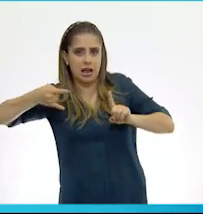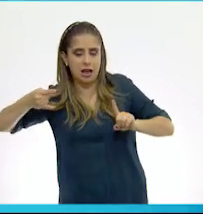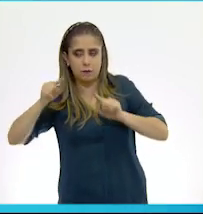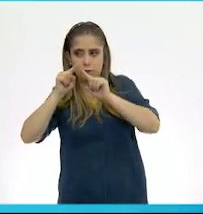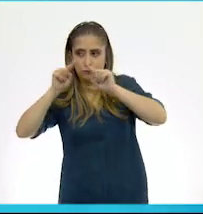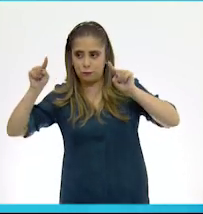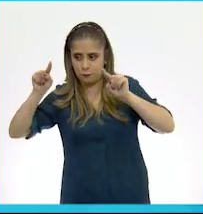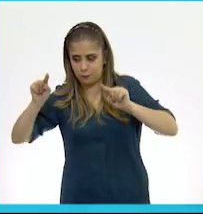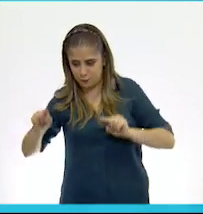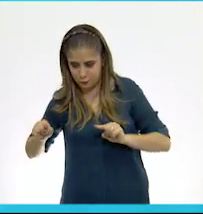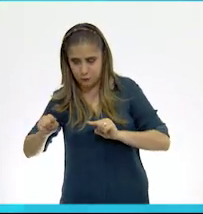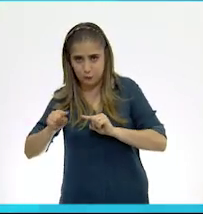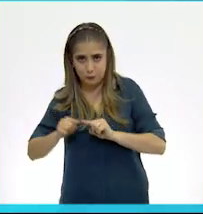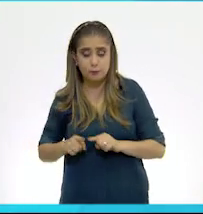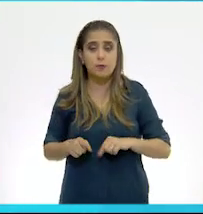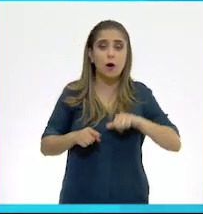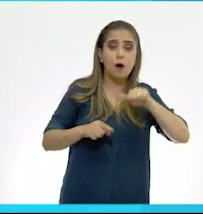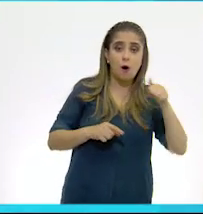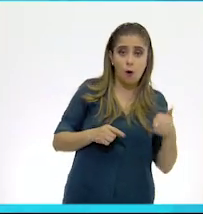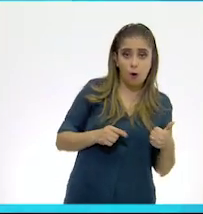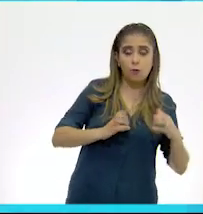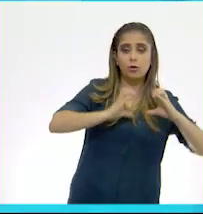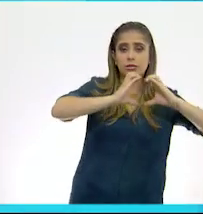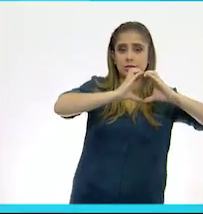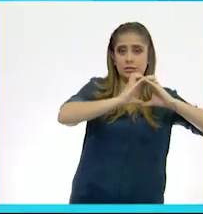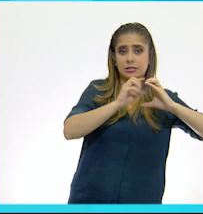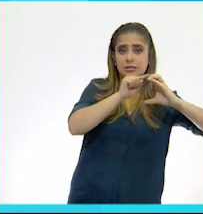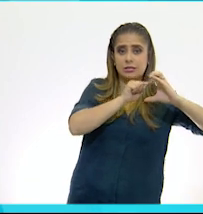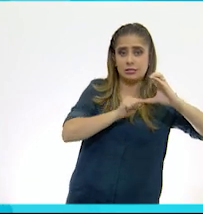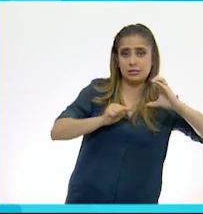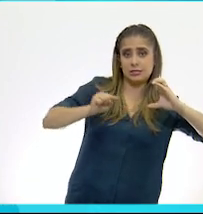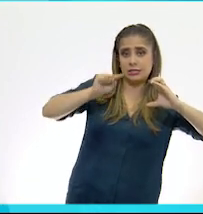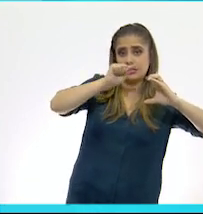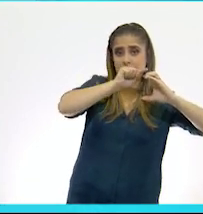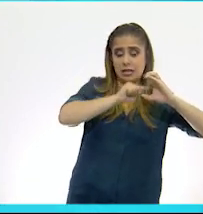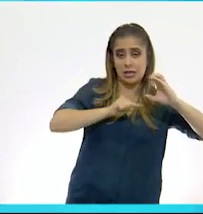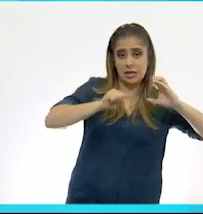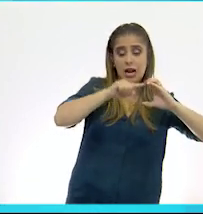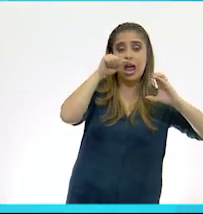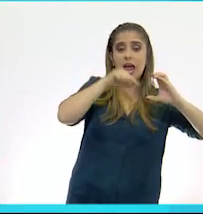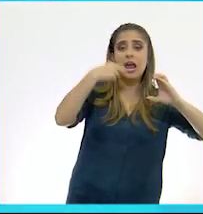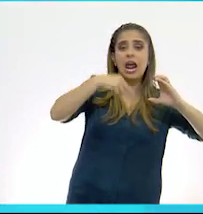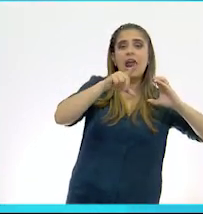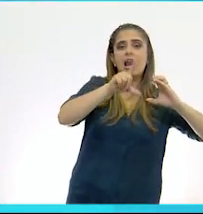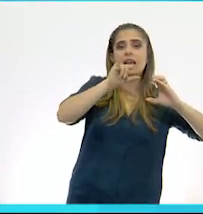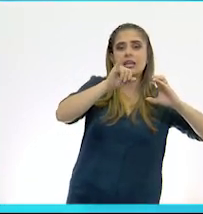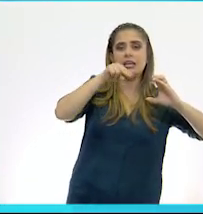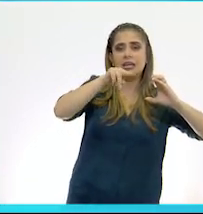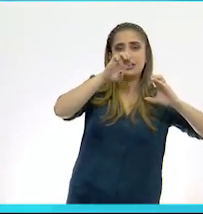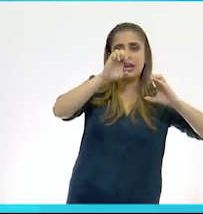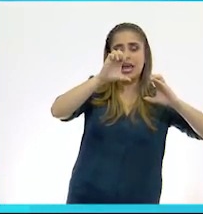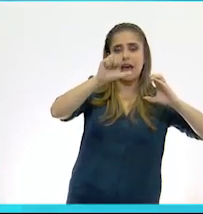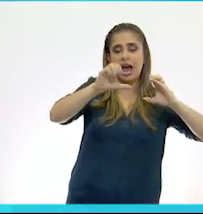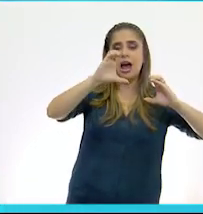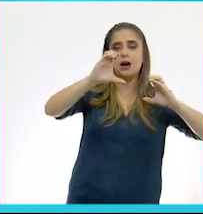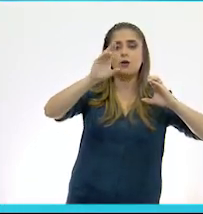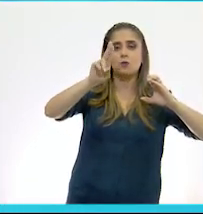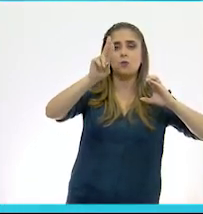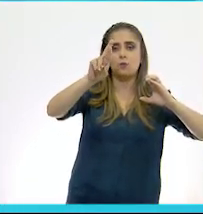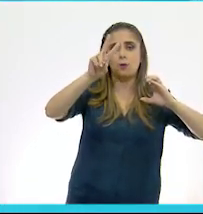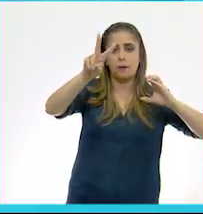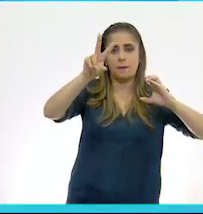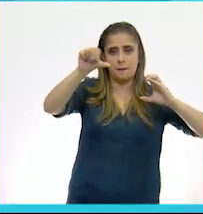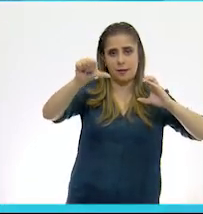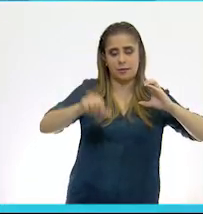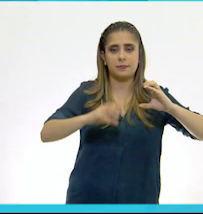Y el otro es un círculo. Así es, y está delimitada por una línea curva. Exacto. Entonces, ¿cuál de los dos